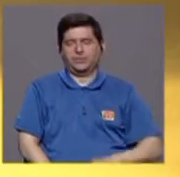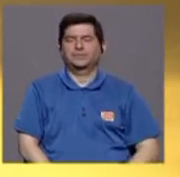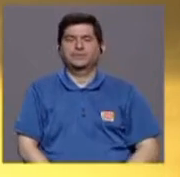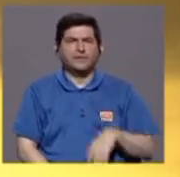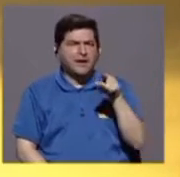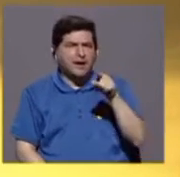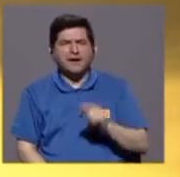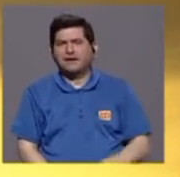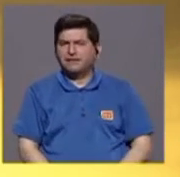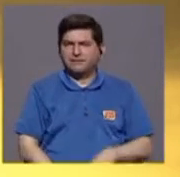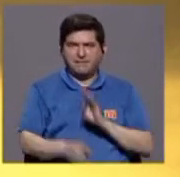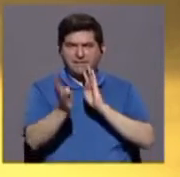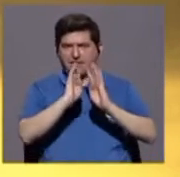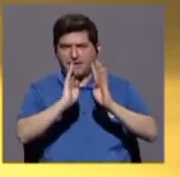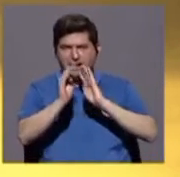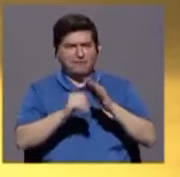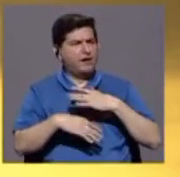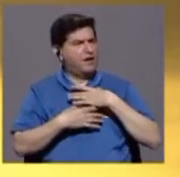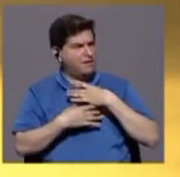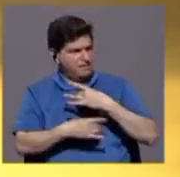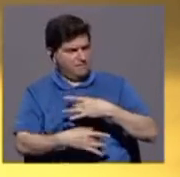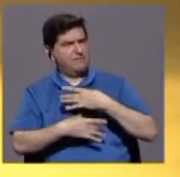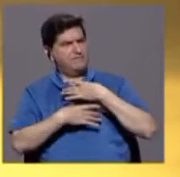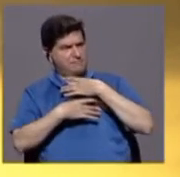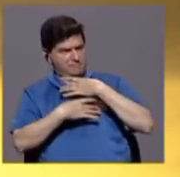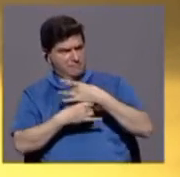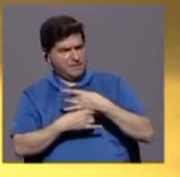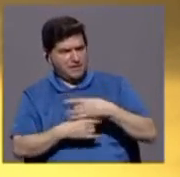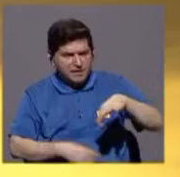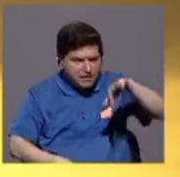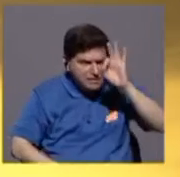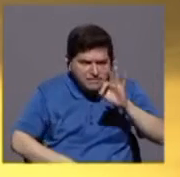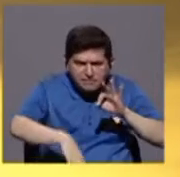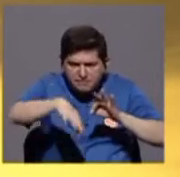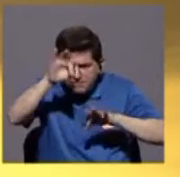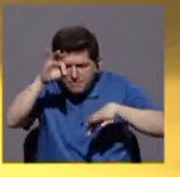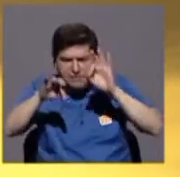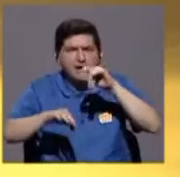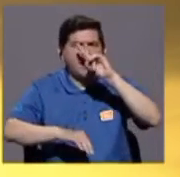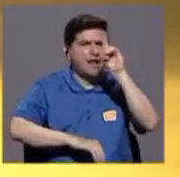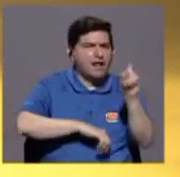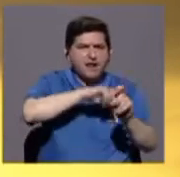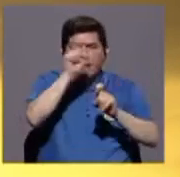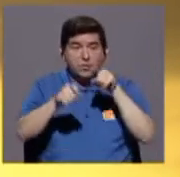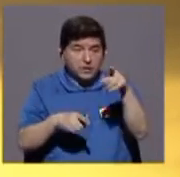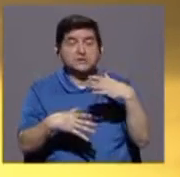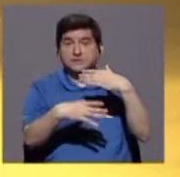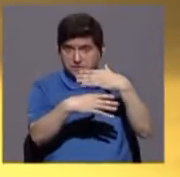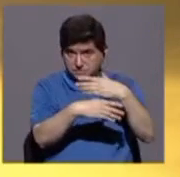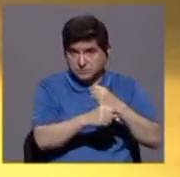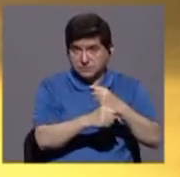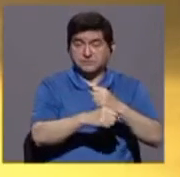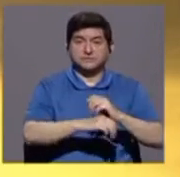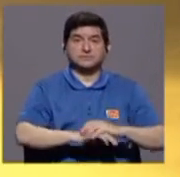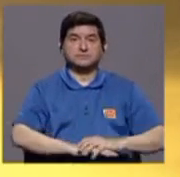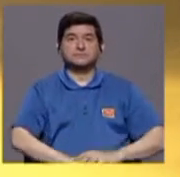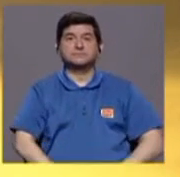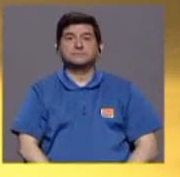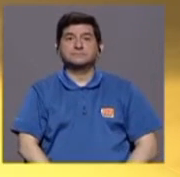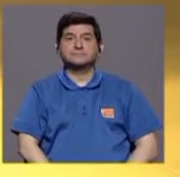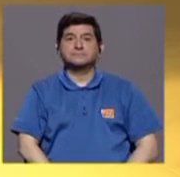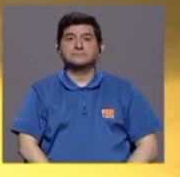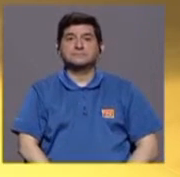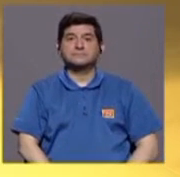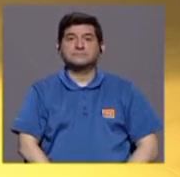nos comunicó lo interesante que es estos hallazgos de la encuesta que vienen realizando